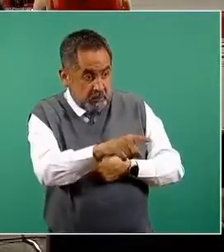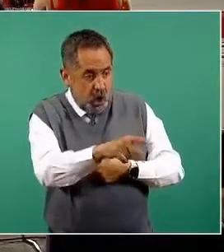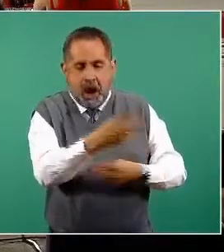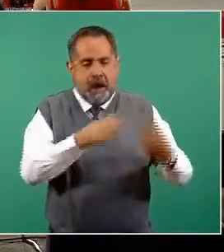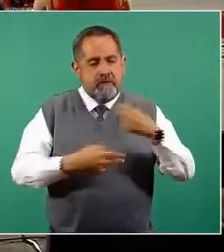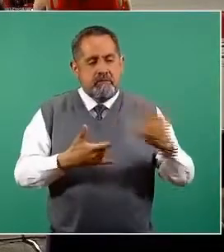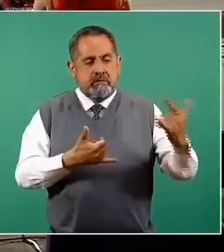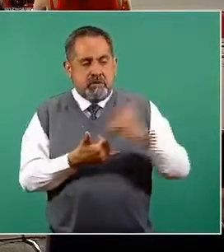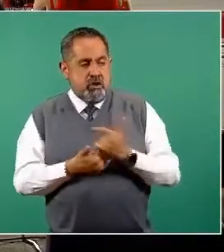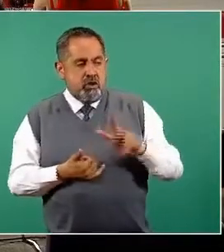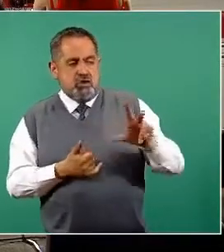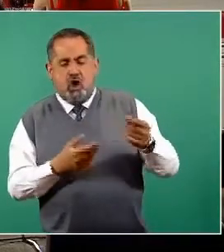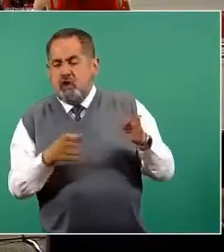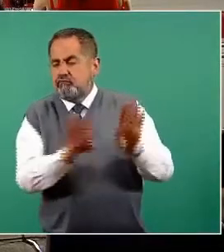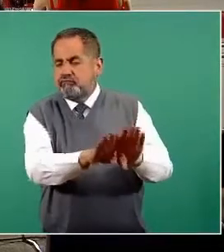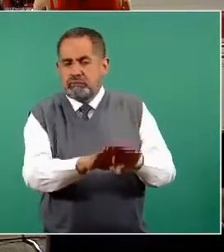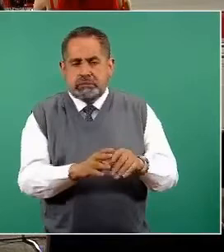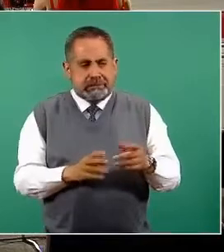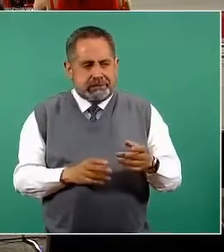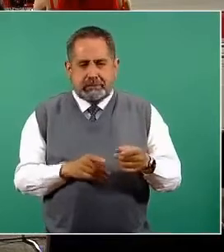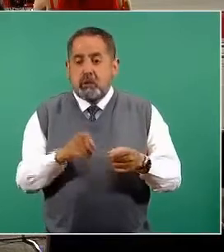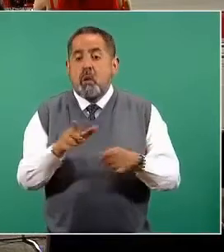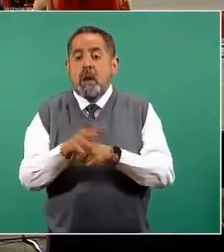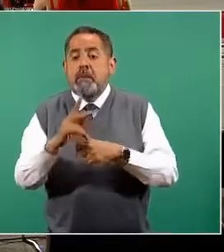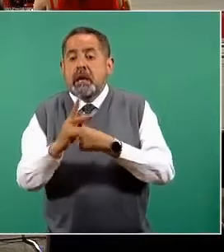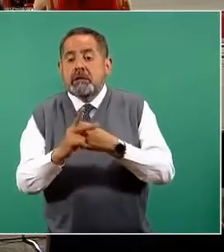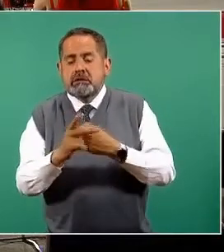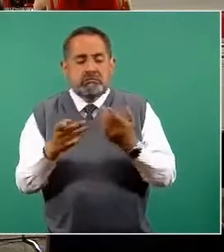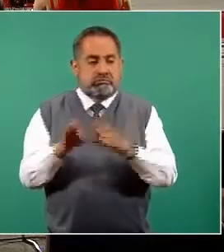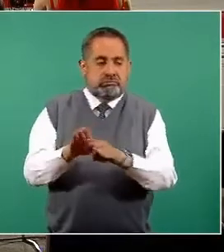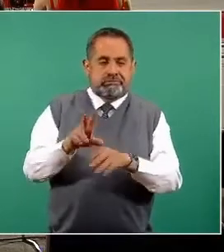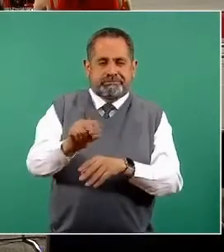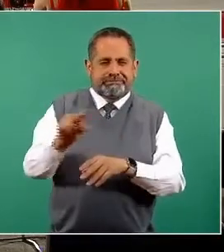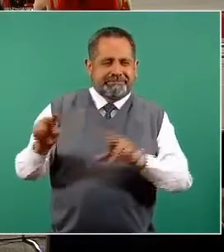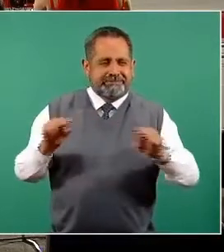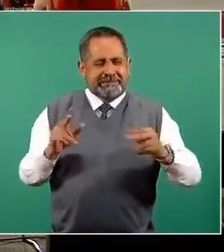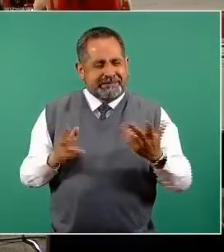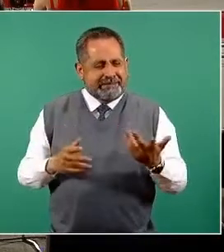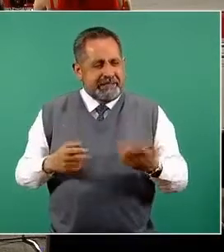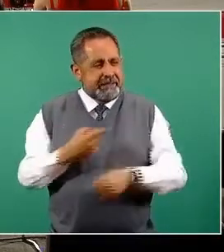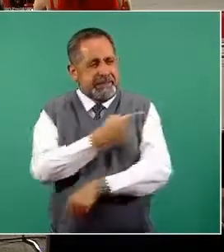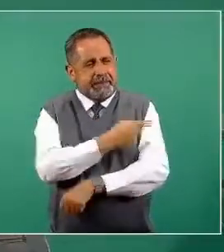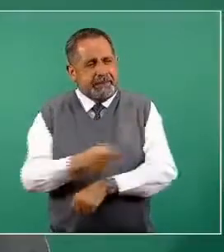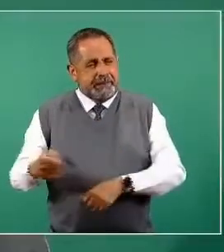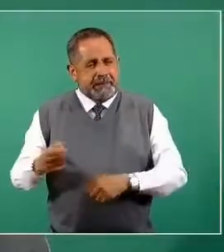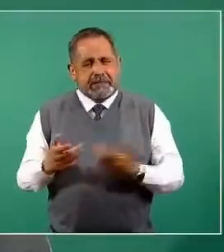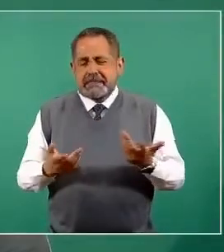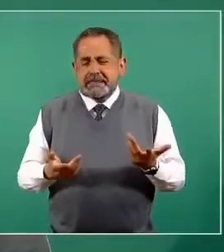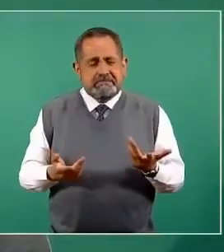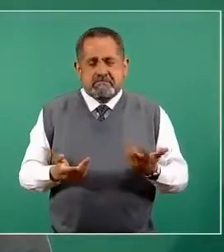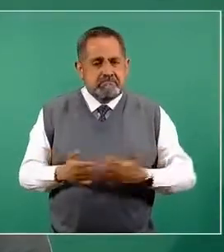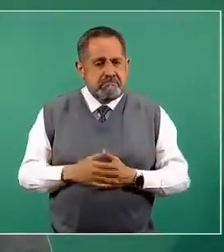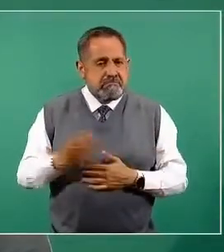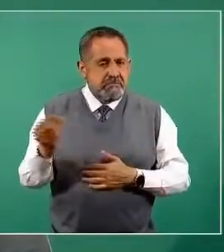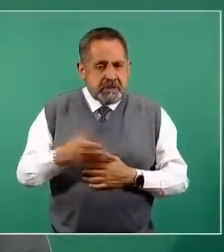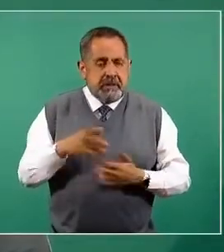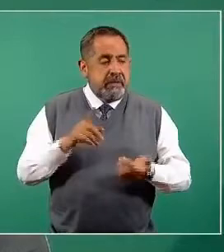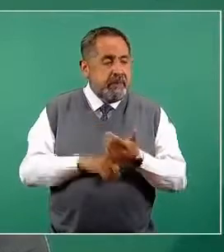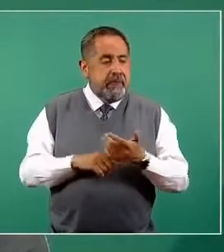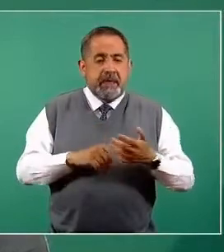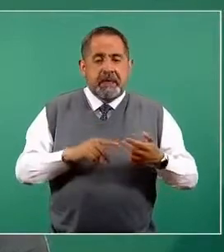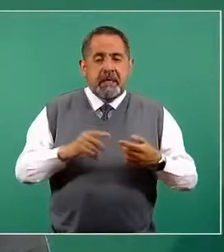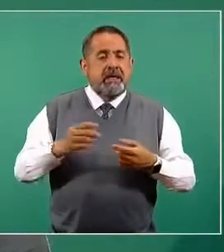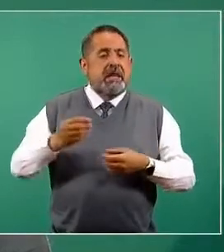detectado estas variantes del virus. Esto ha ocurrido a lo largo de toda la epidemia y de todos modos esas